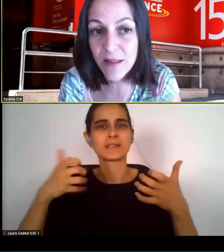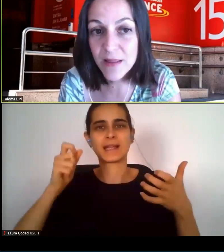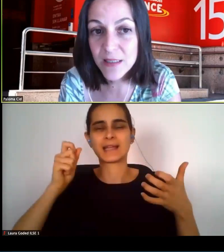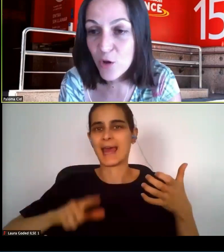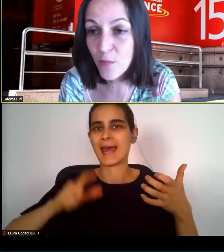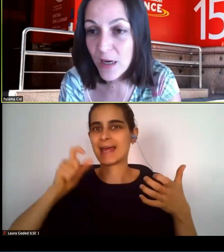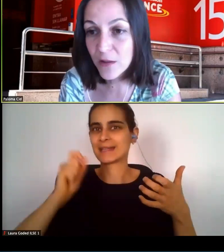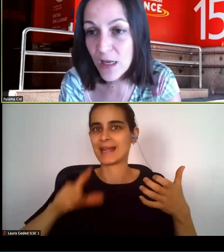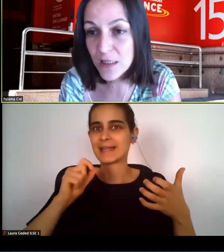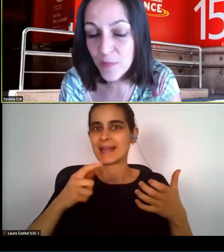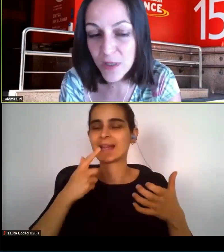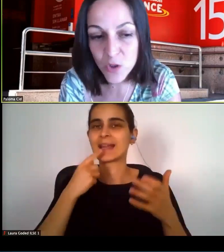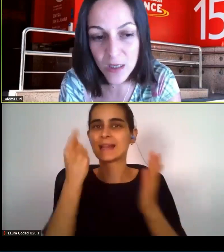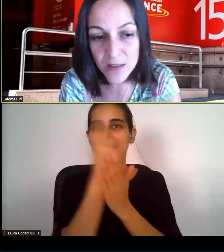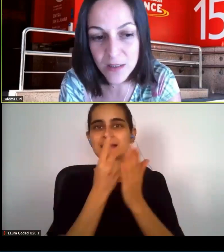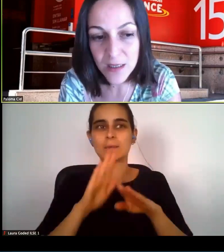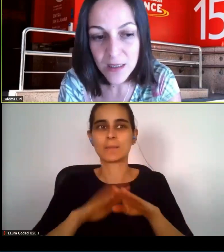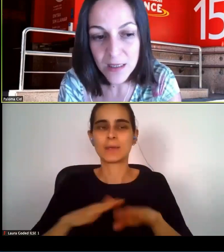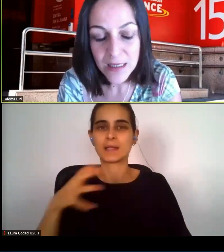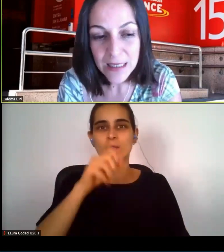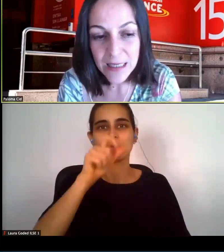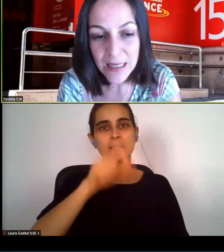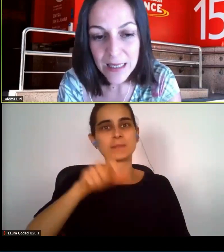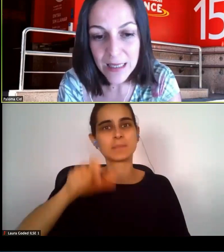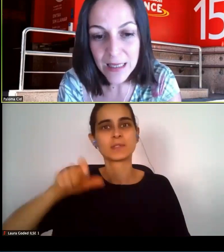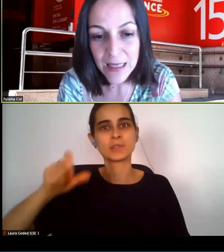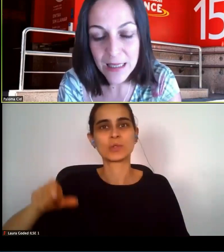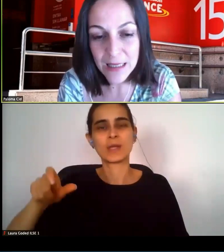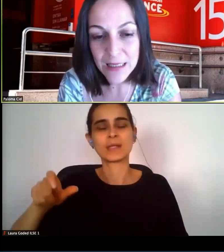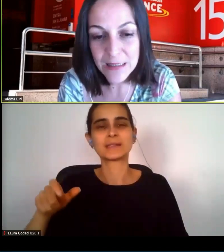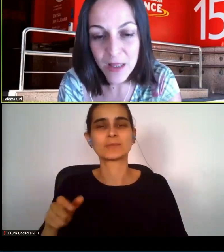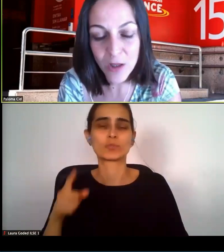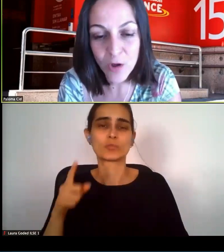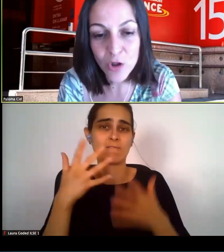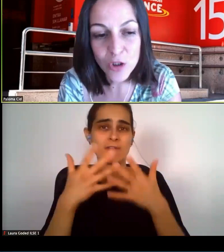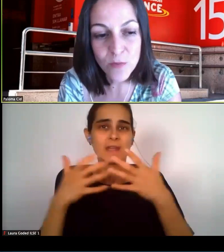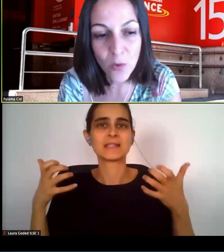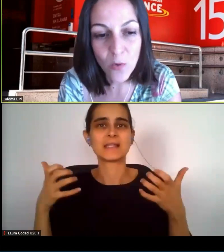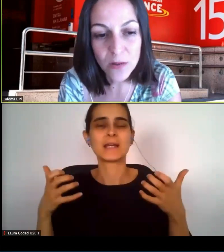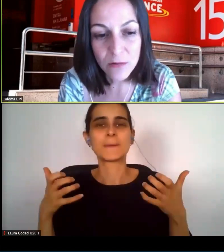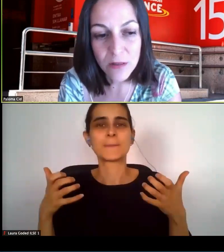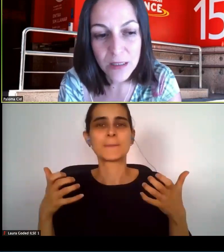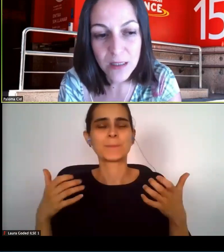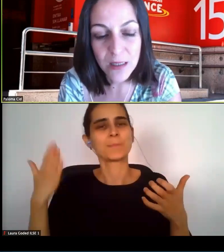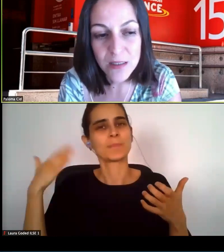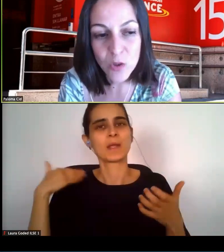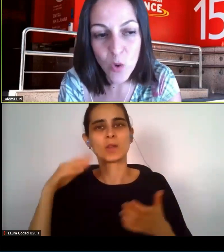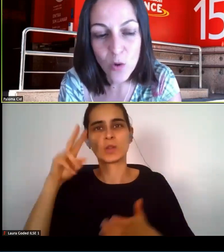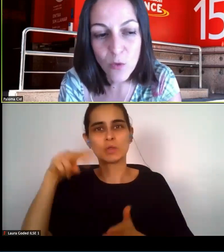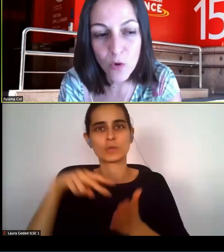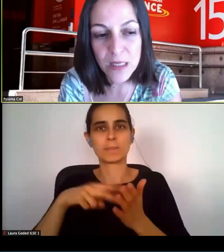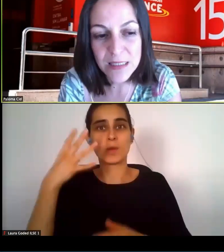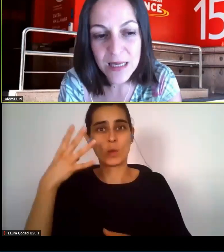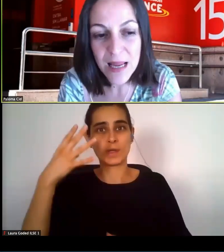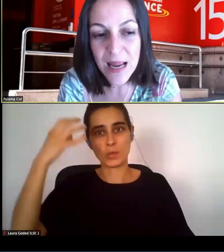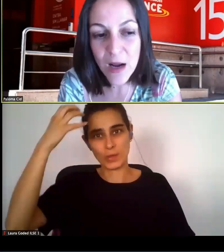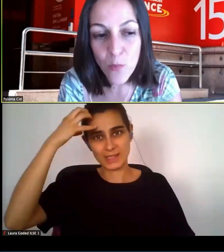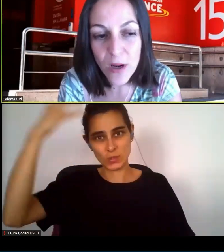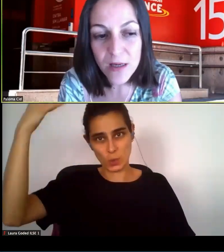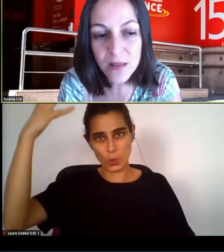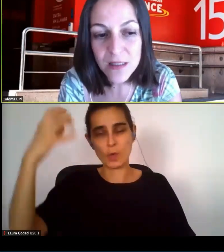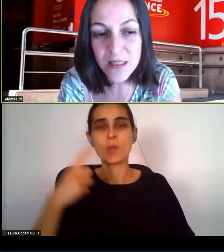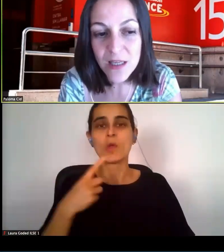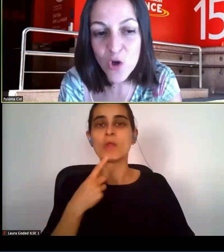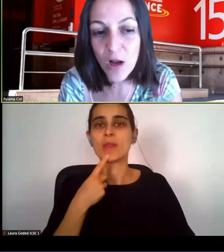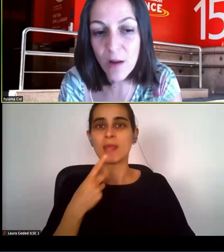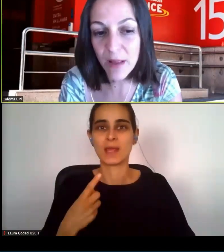habla de diseño para todas las personas, que se mencionó en 2004 en Estocolmo, y es: el